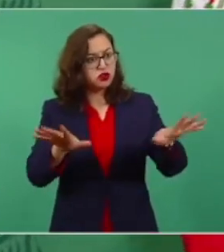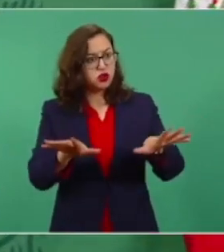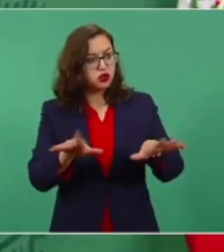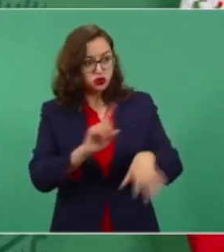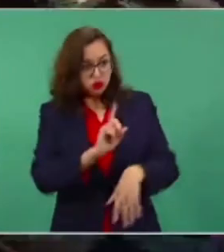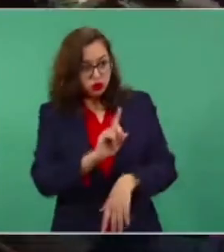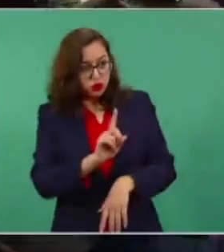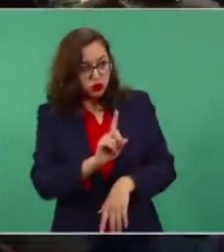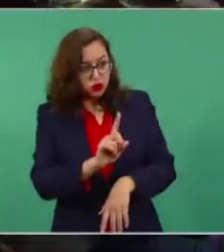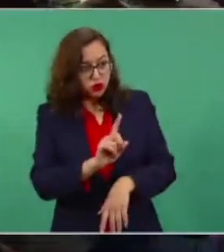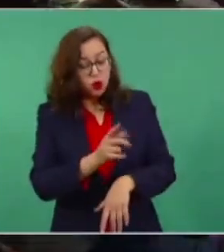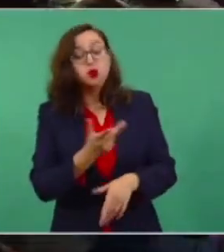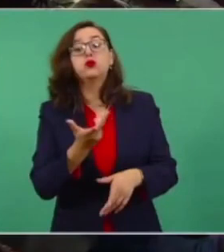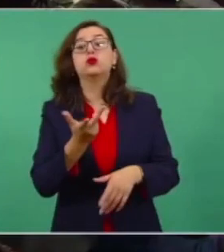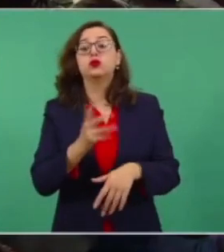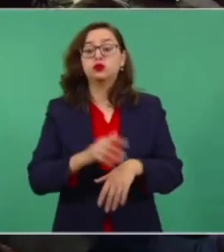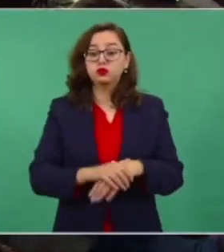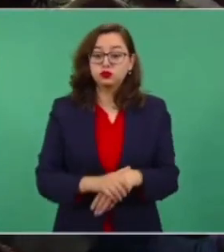sale?